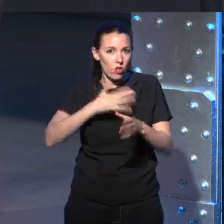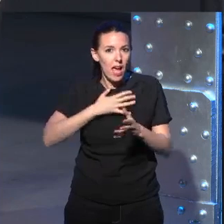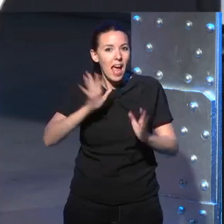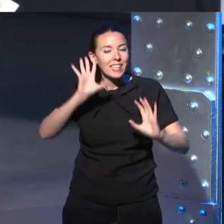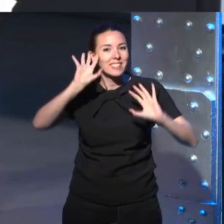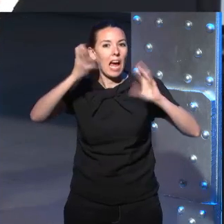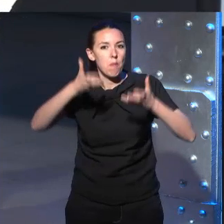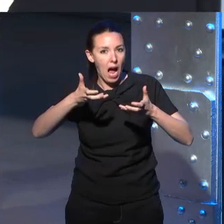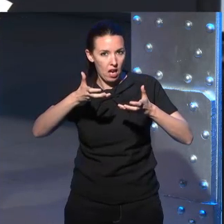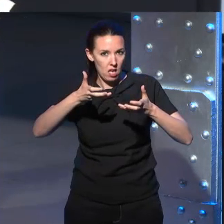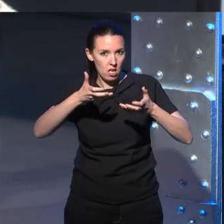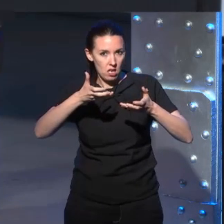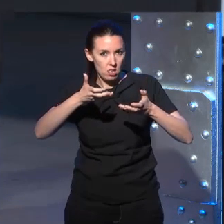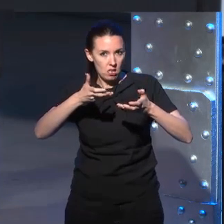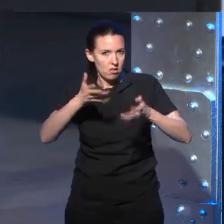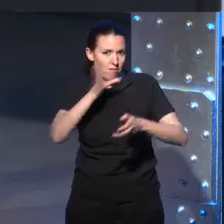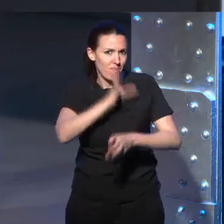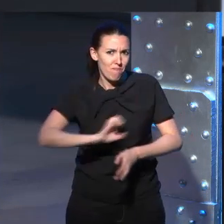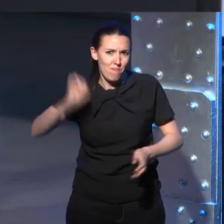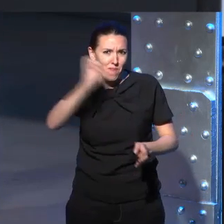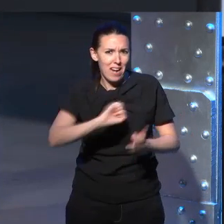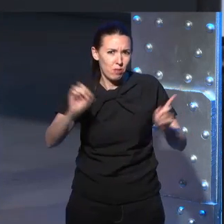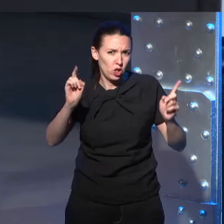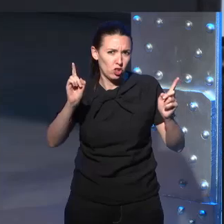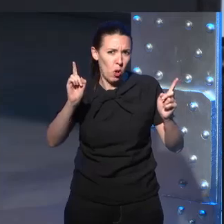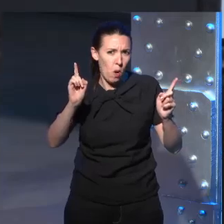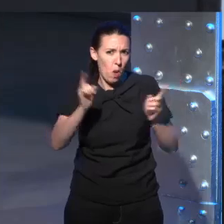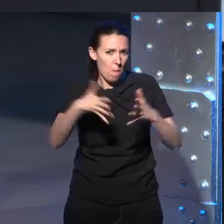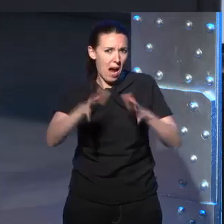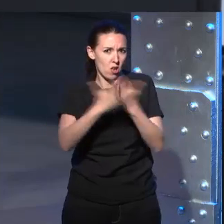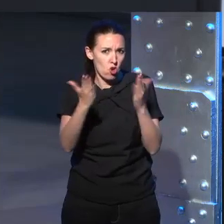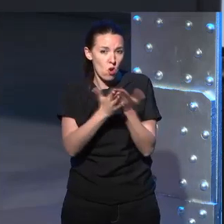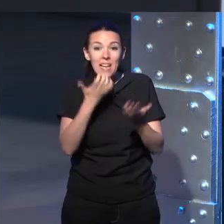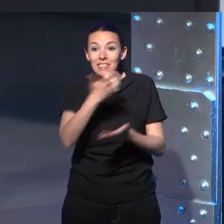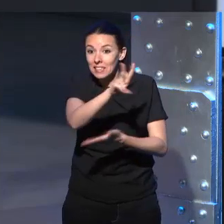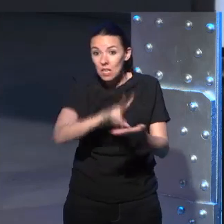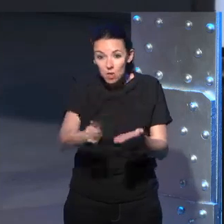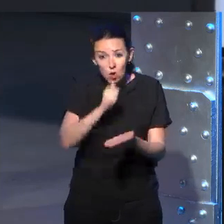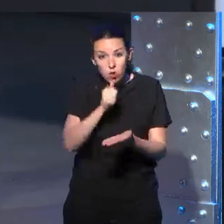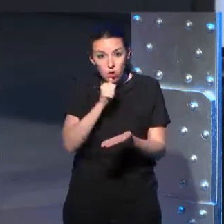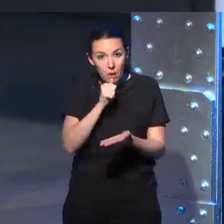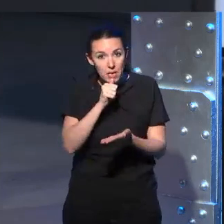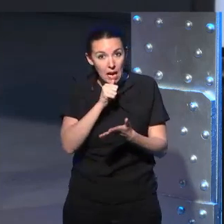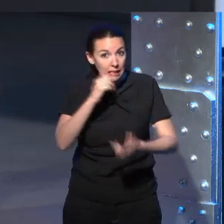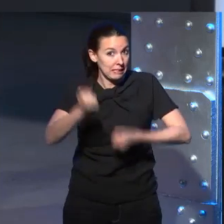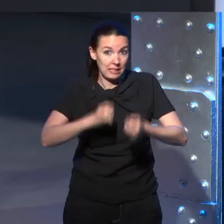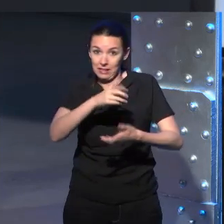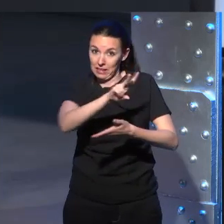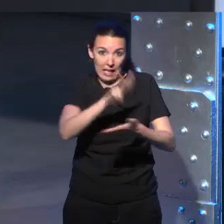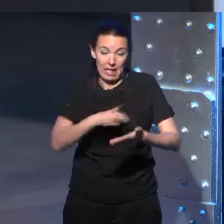esta maravillosa macronovela de Guillermo Arriaga, que el que no lo haya leído ya puede correr porque